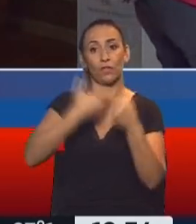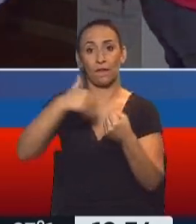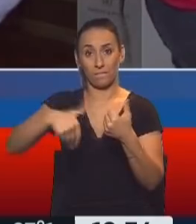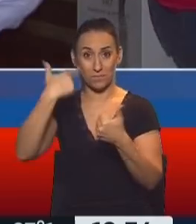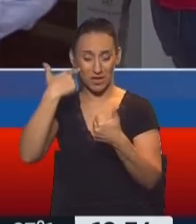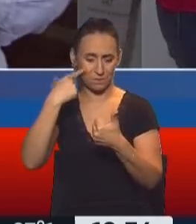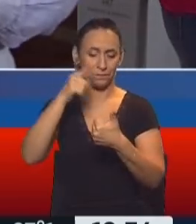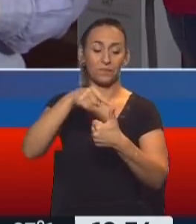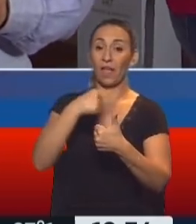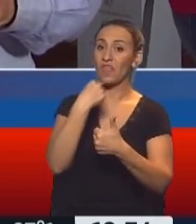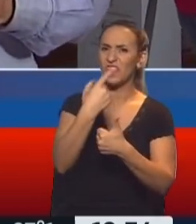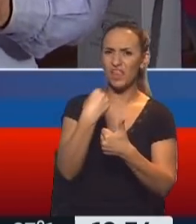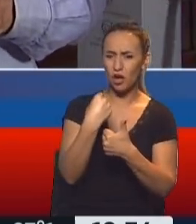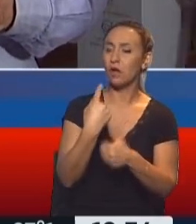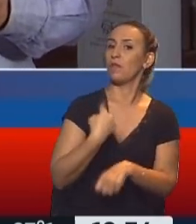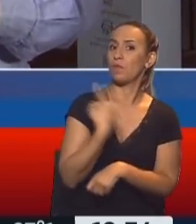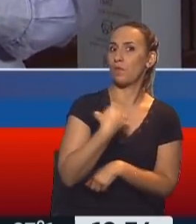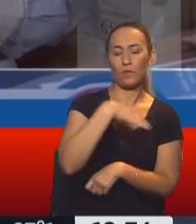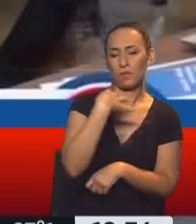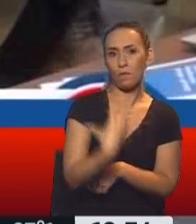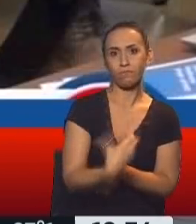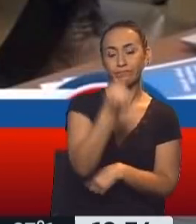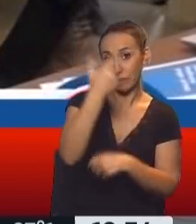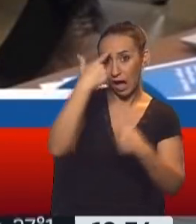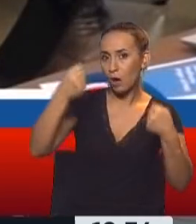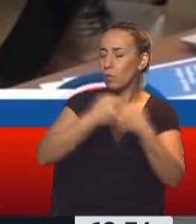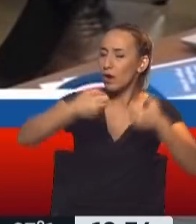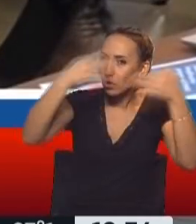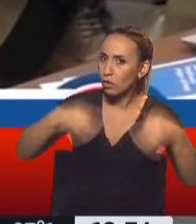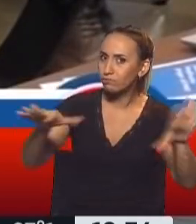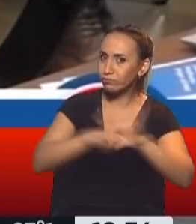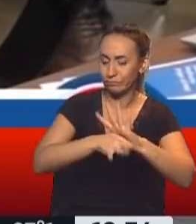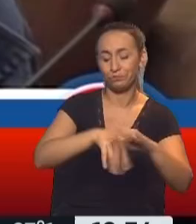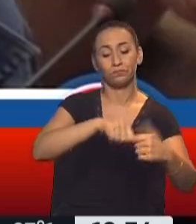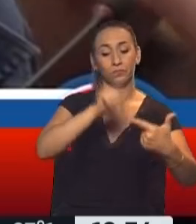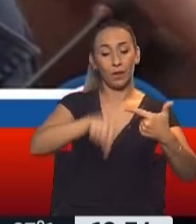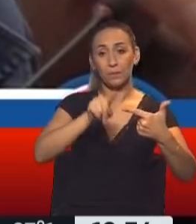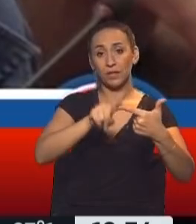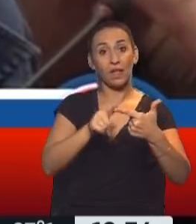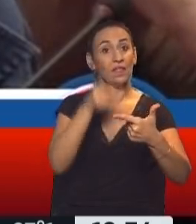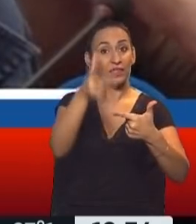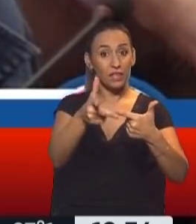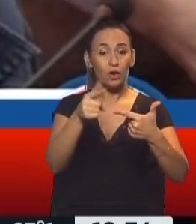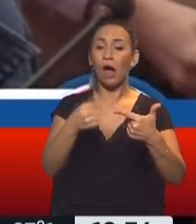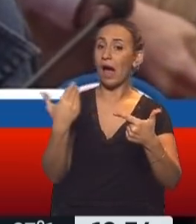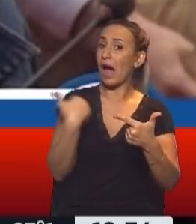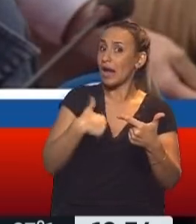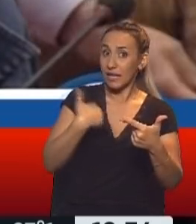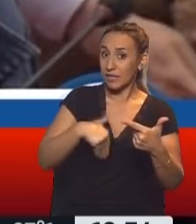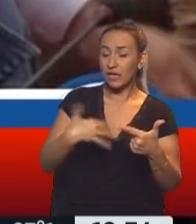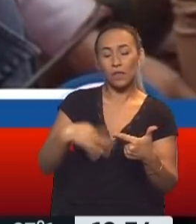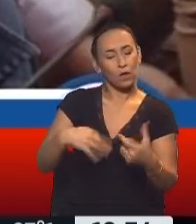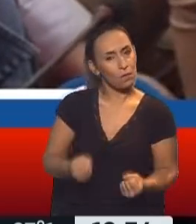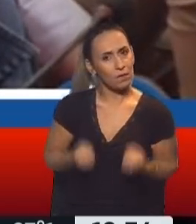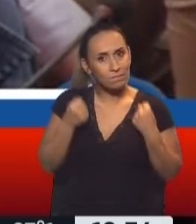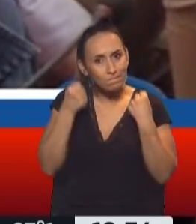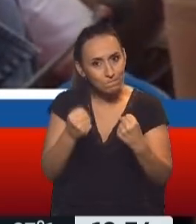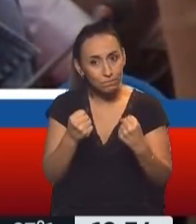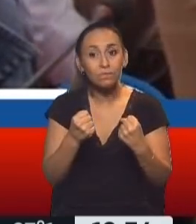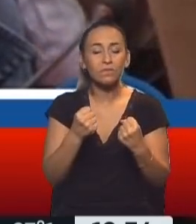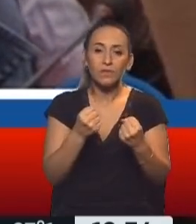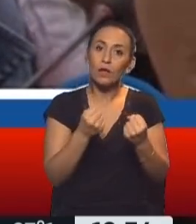dijo: debemos conseguir el mejor acuerdo posible. También dijo que Argentina debe apostar a fortalecer su